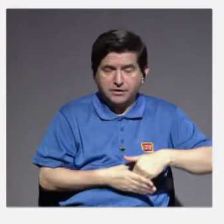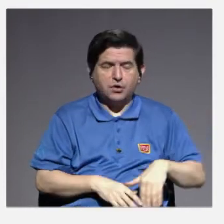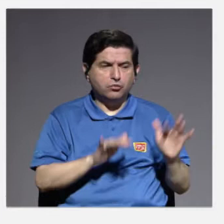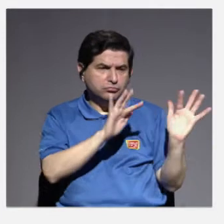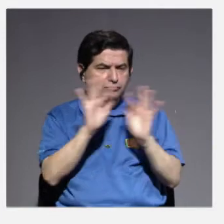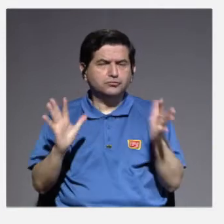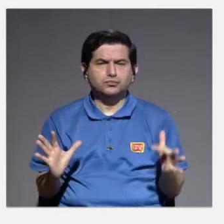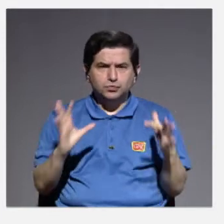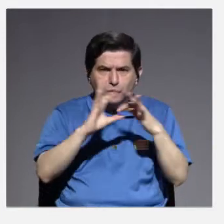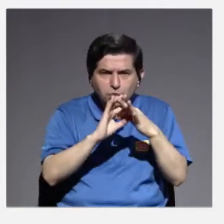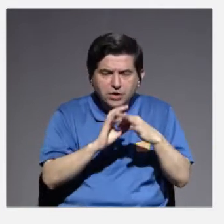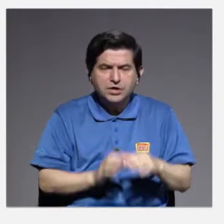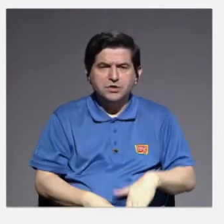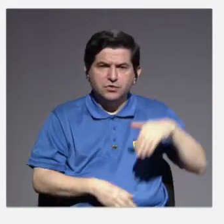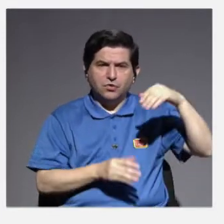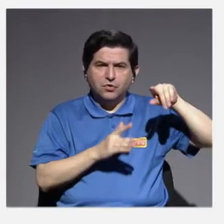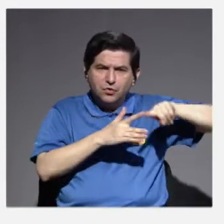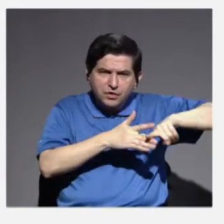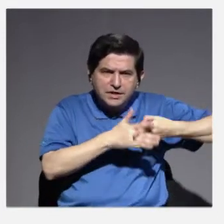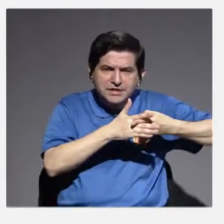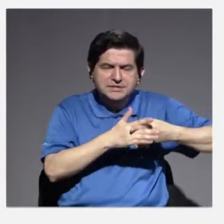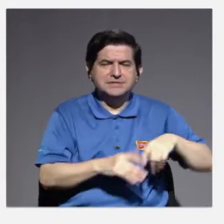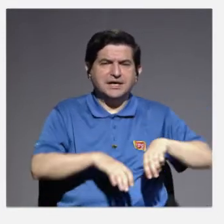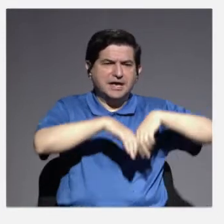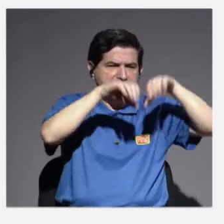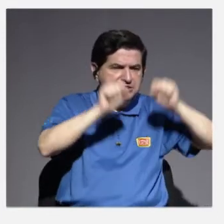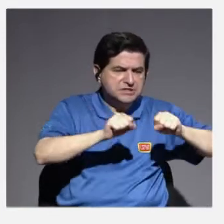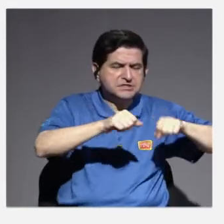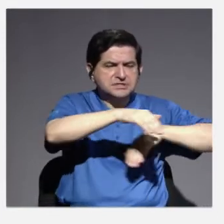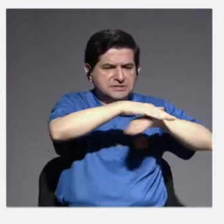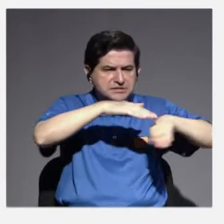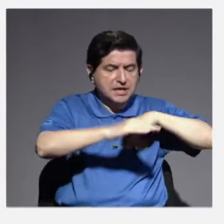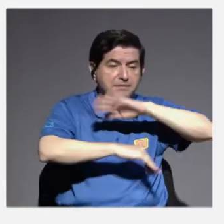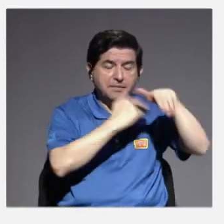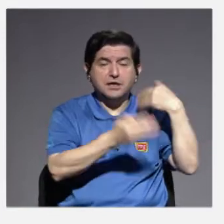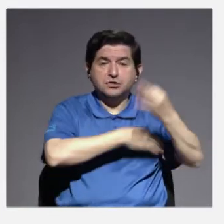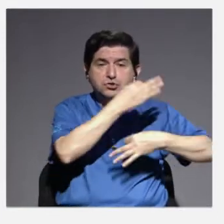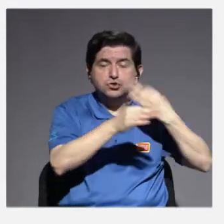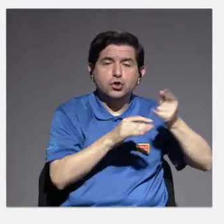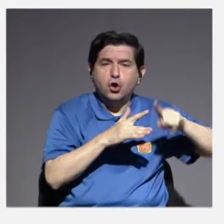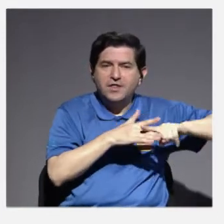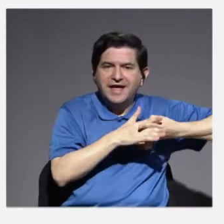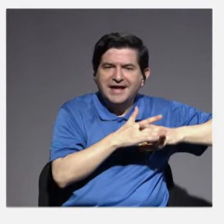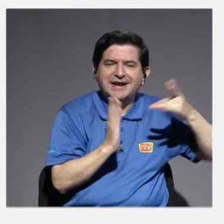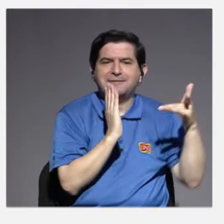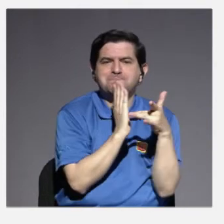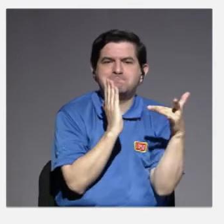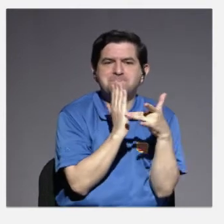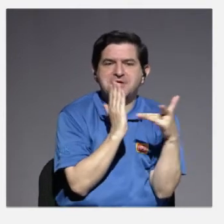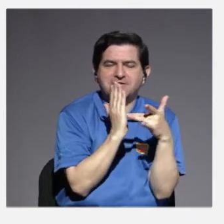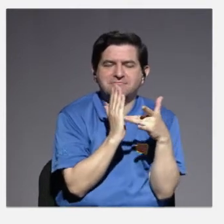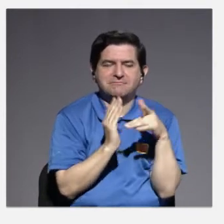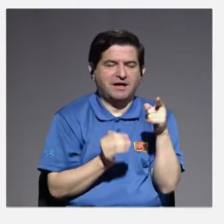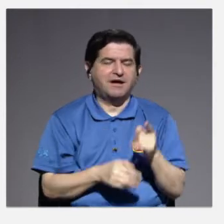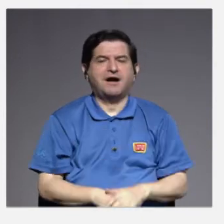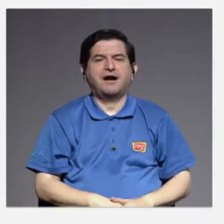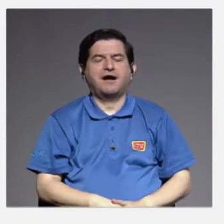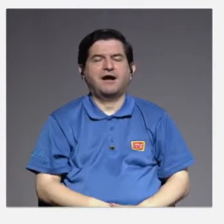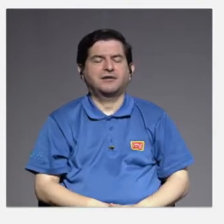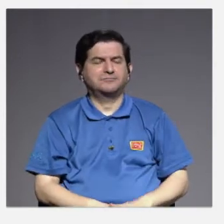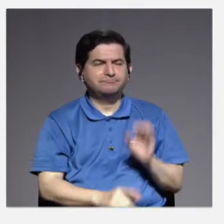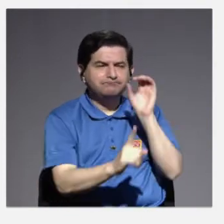está vinculada con la introducción de sistemas, plataformas y todo tipo de herramientas tecnológicas que lo que están es